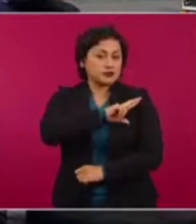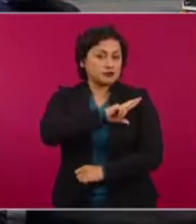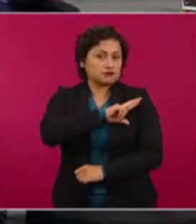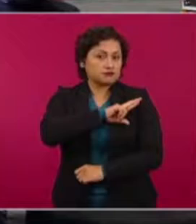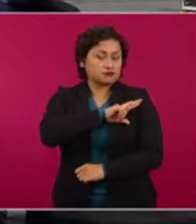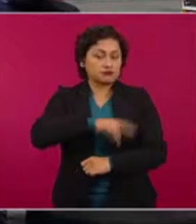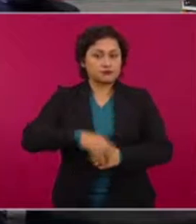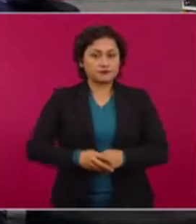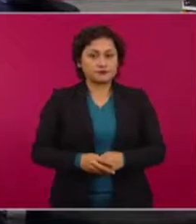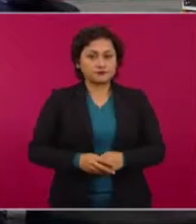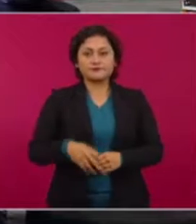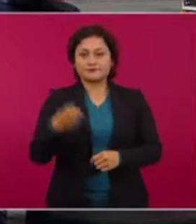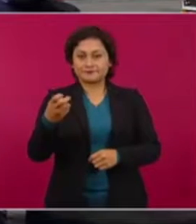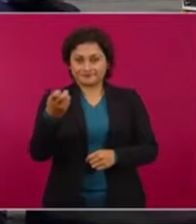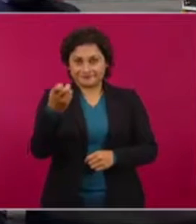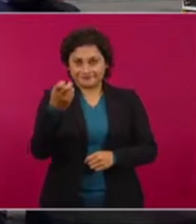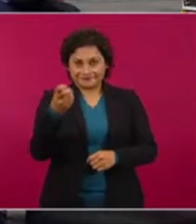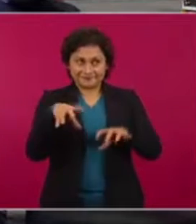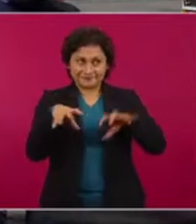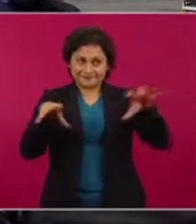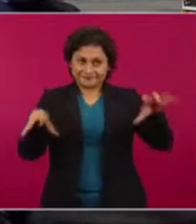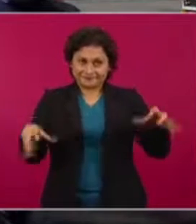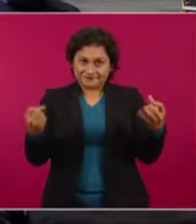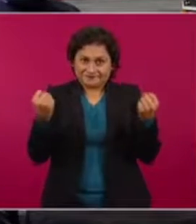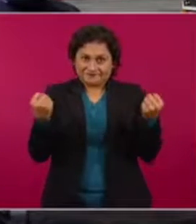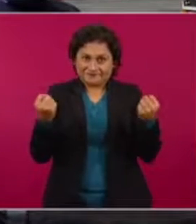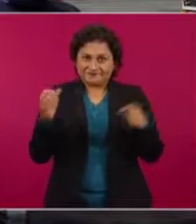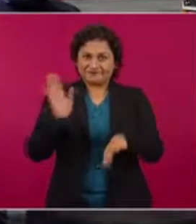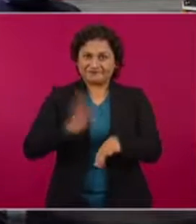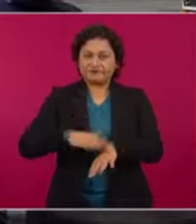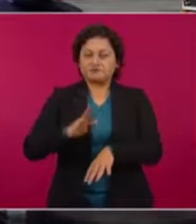y Eólica del Sur. Sí, entonces